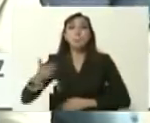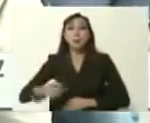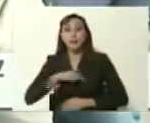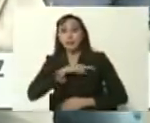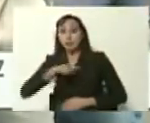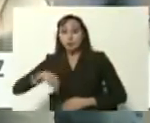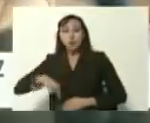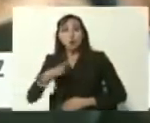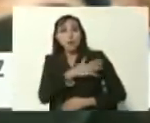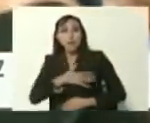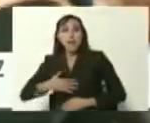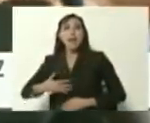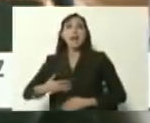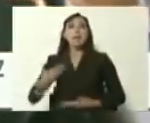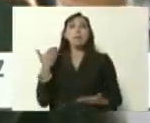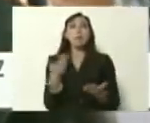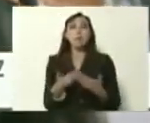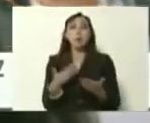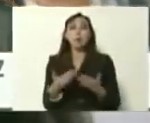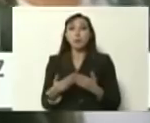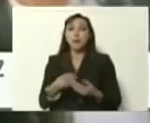proponer que sea